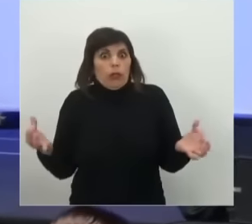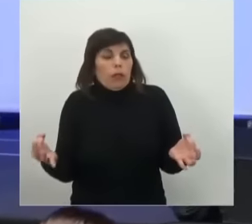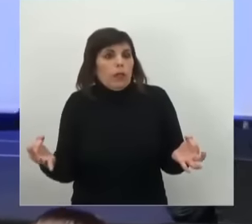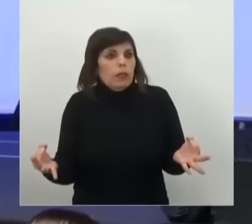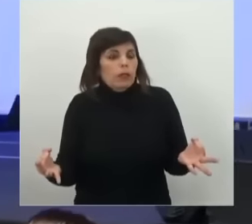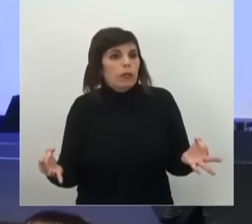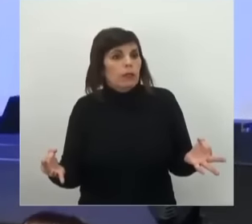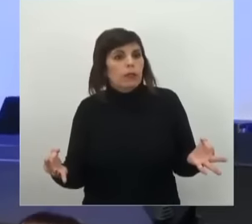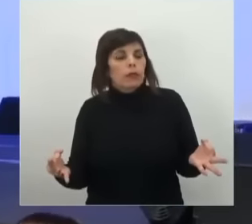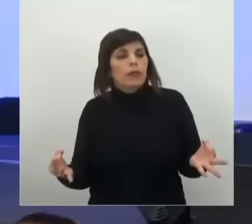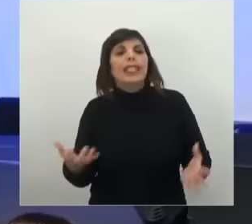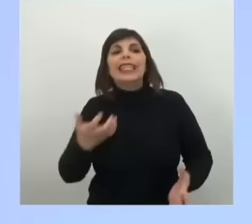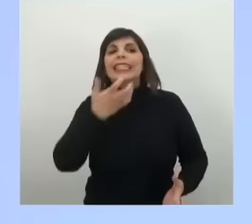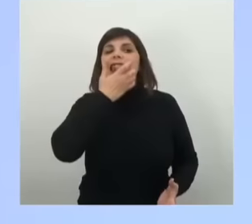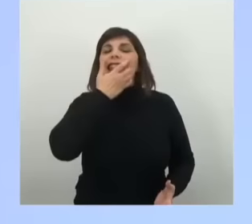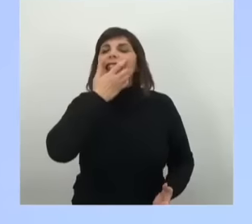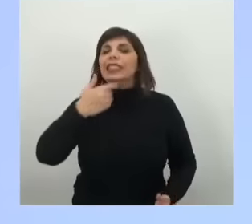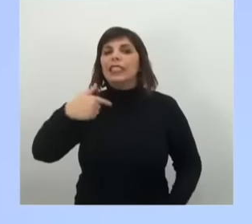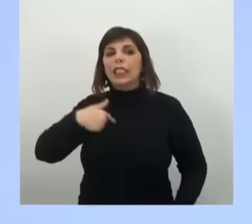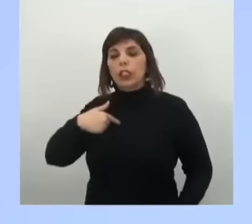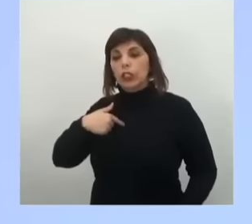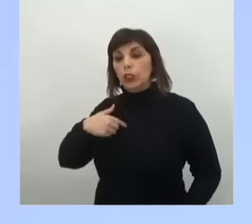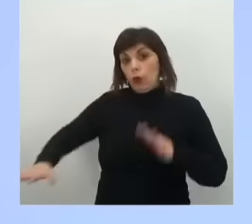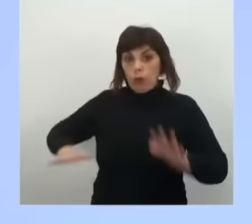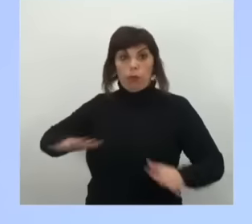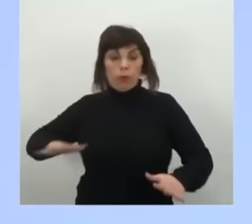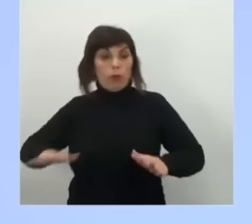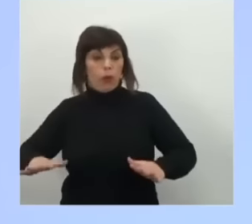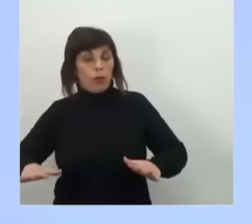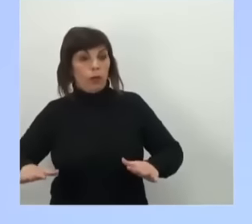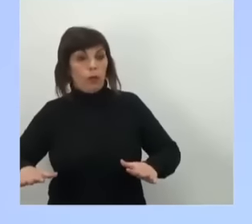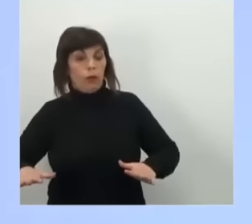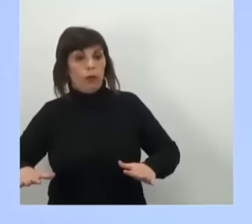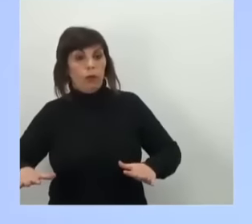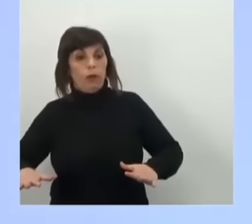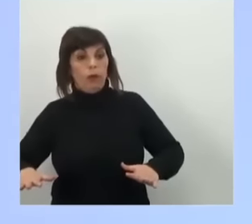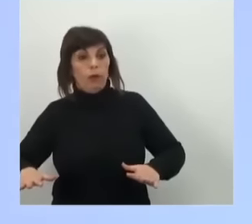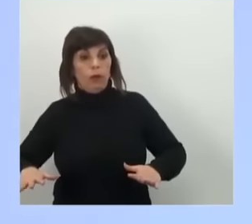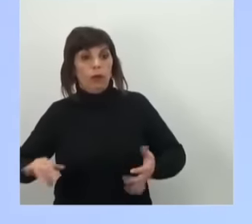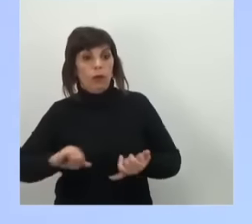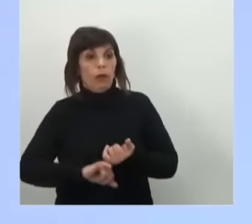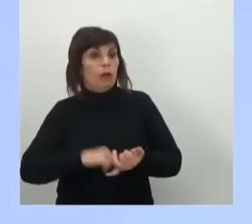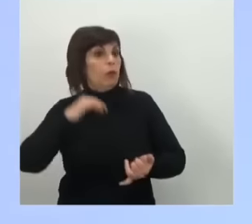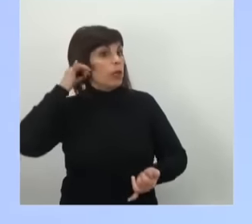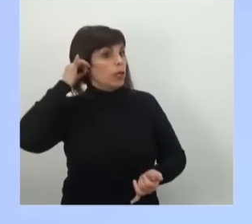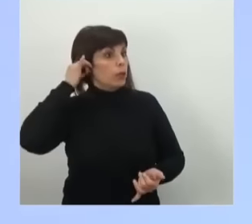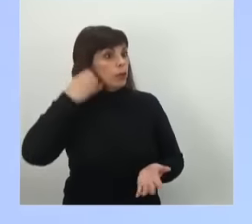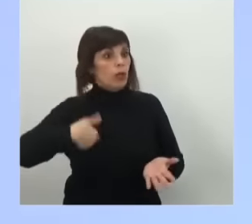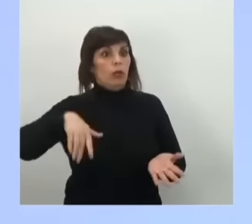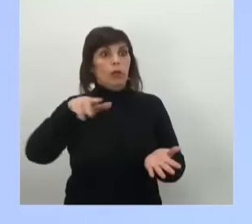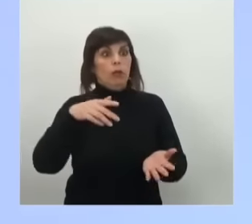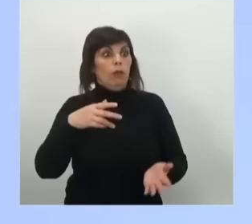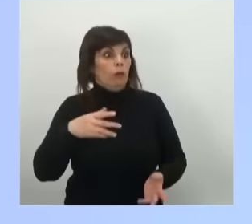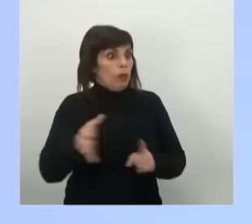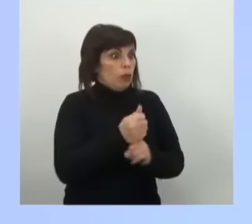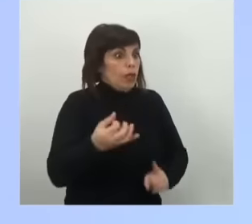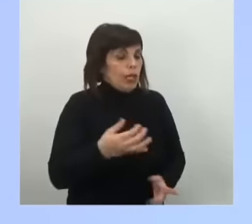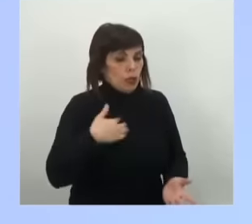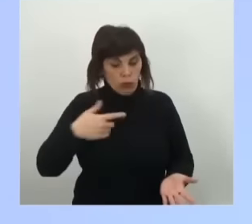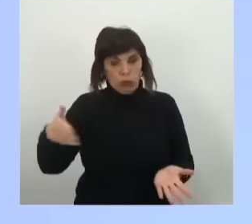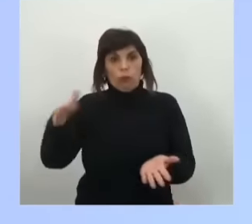yo dije si yo me muevo o si hago algo entonces cuando entre mi esposa va a encontrar aquí un cuerpo